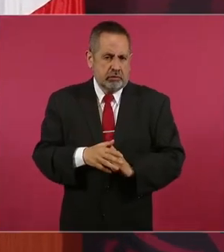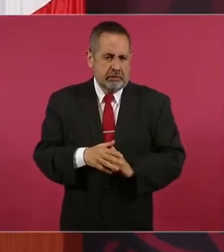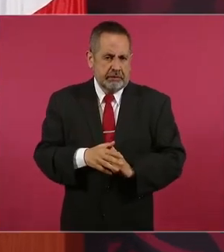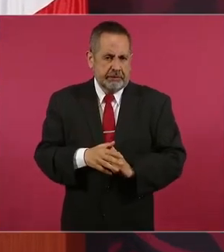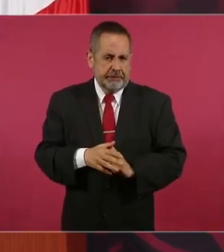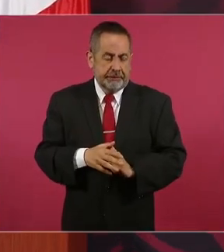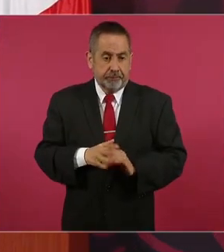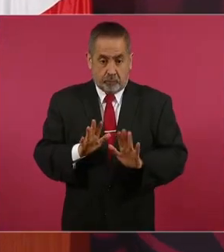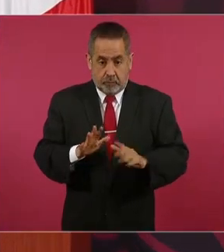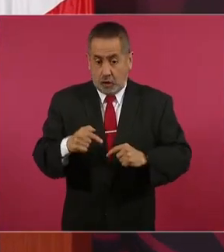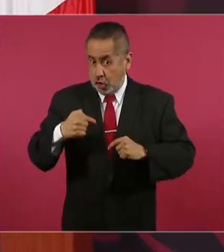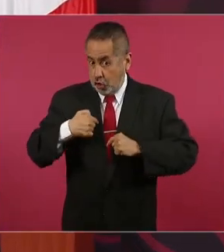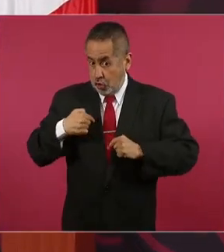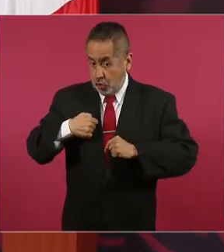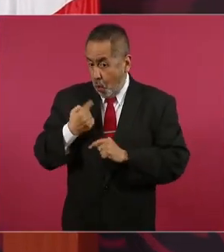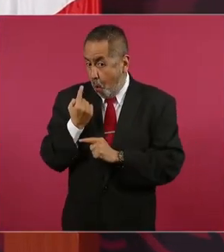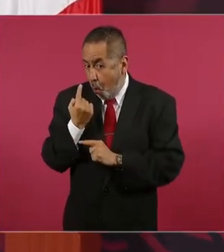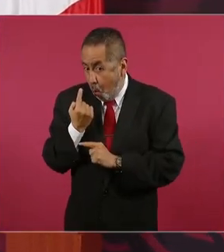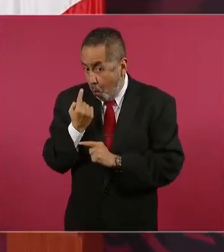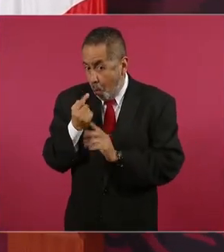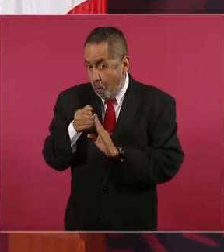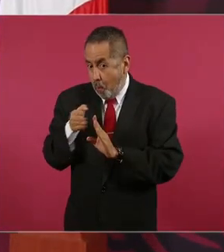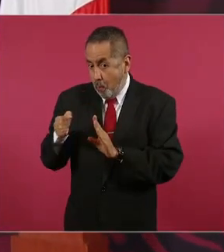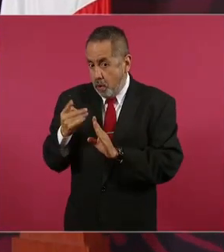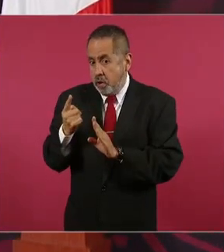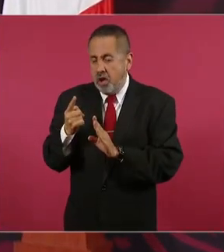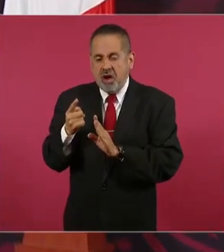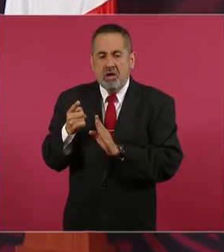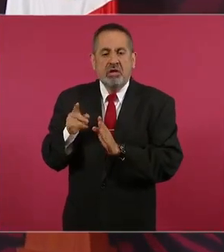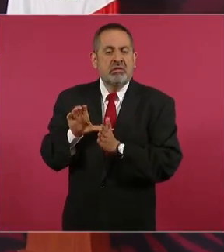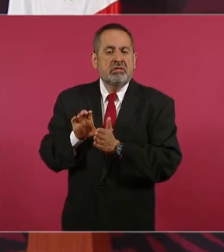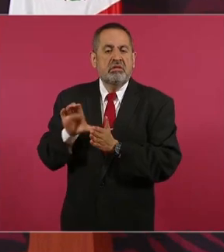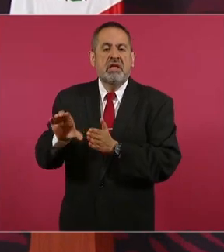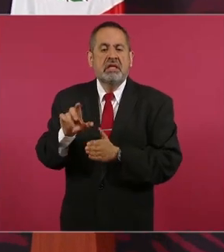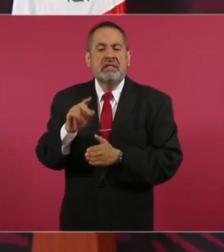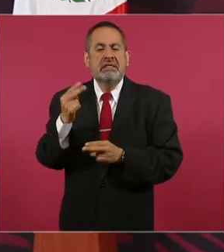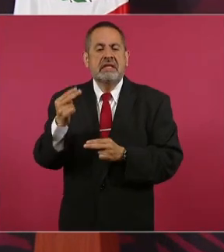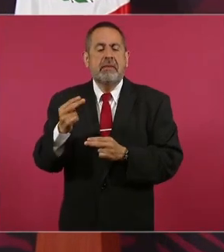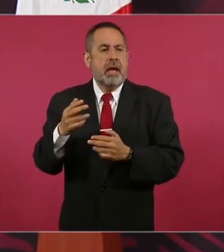En el tiempo que llevamos nosotros, solo un programa que se llama Jóvenes